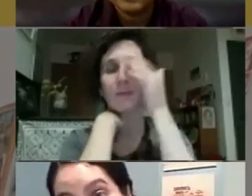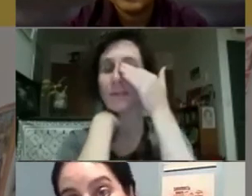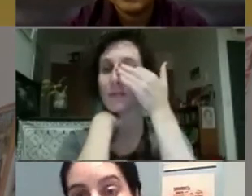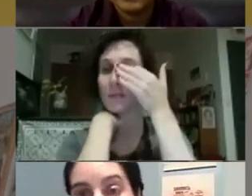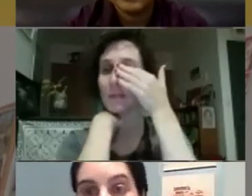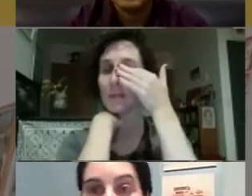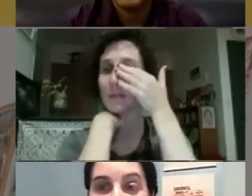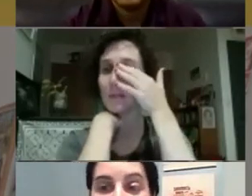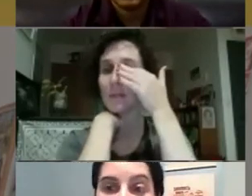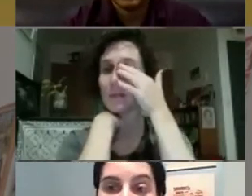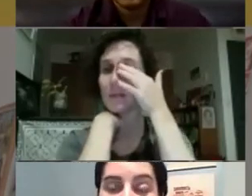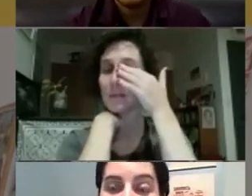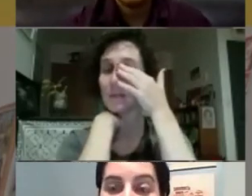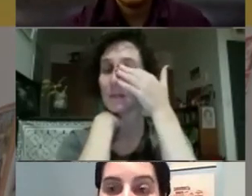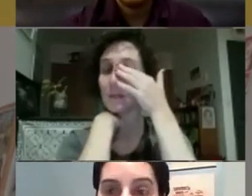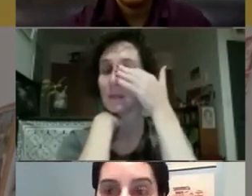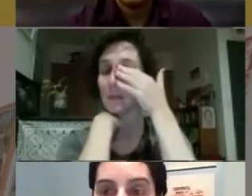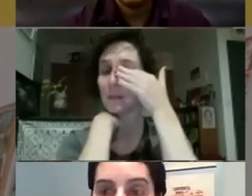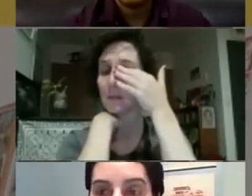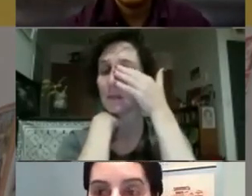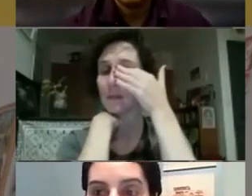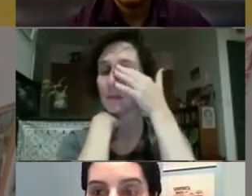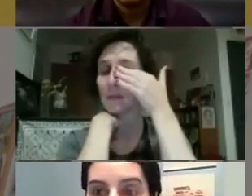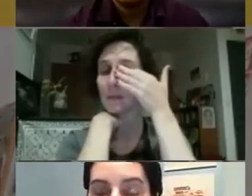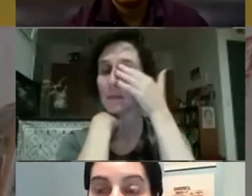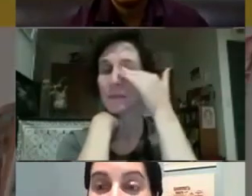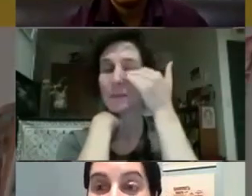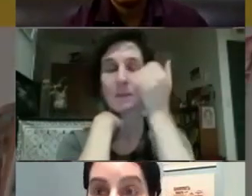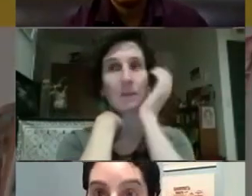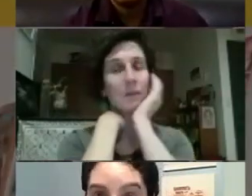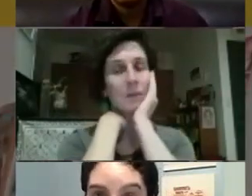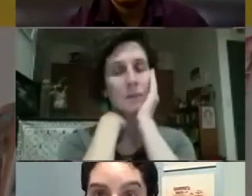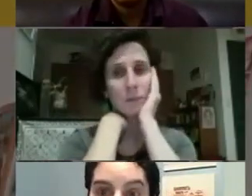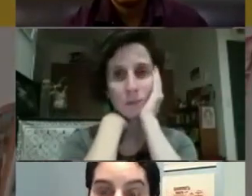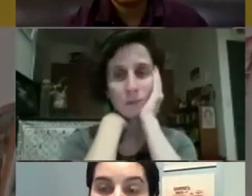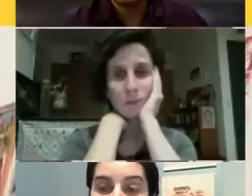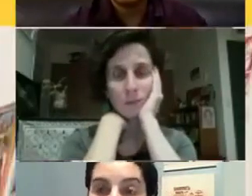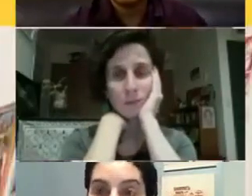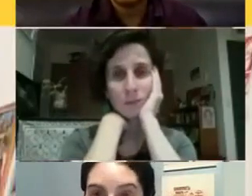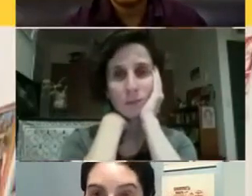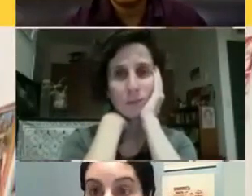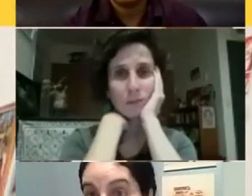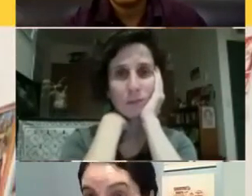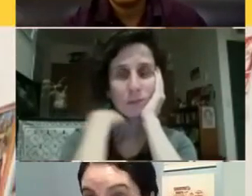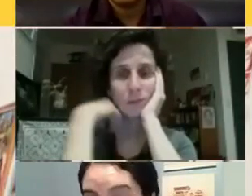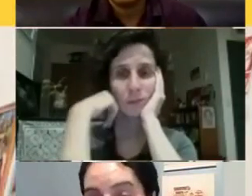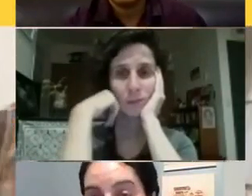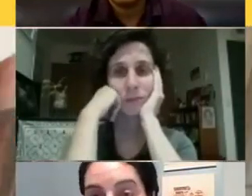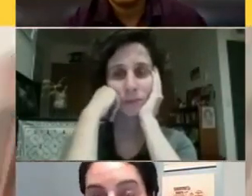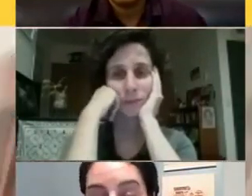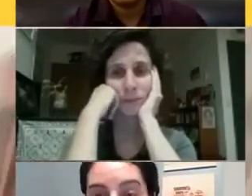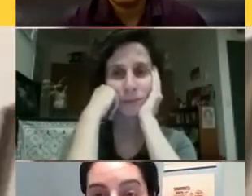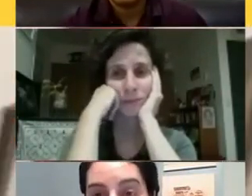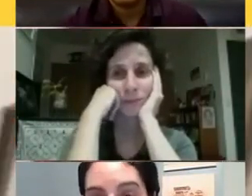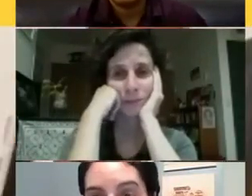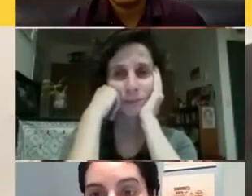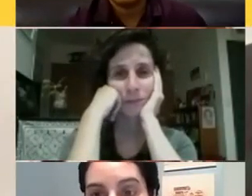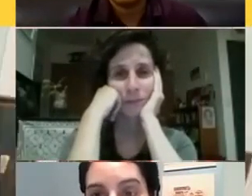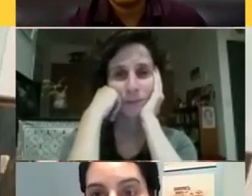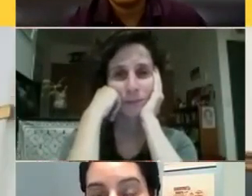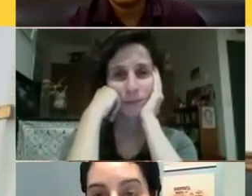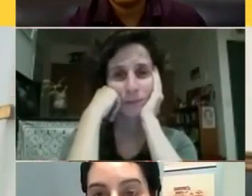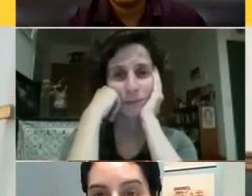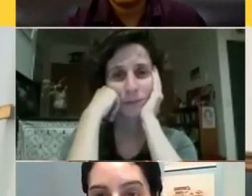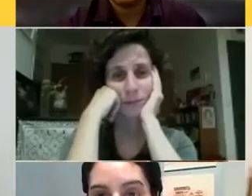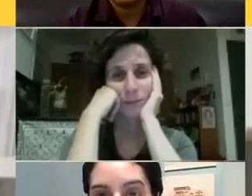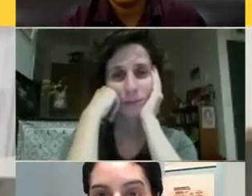en Lima, para los que todavía el regreso a las salas de museo va a ser paulatino, pueden tener